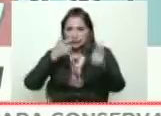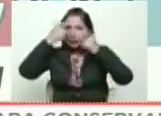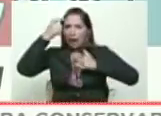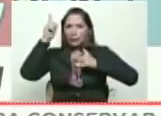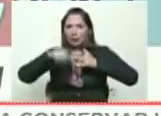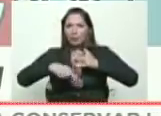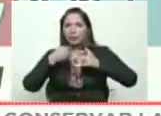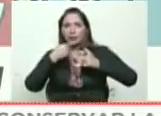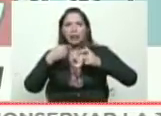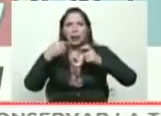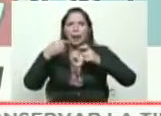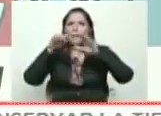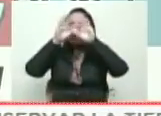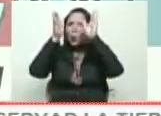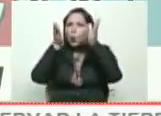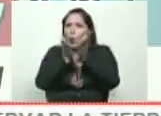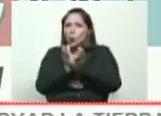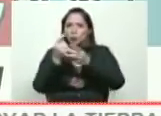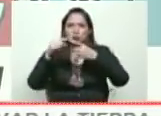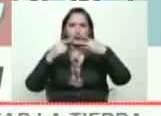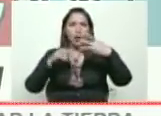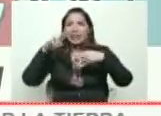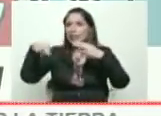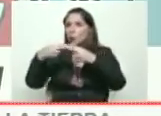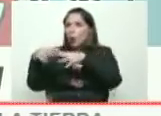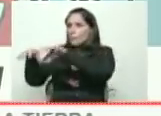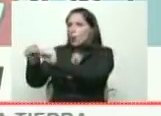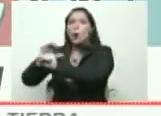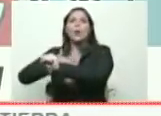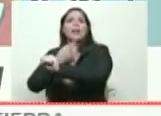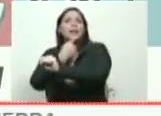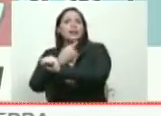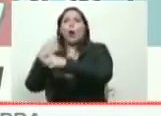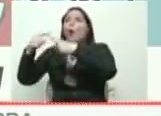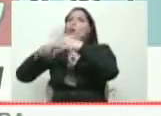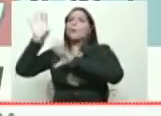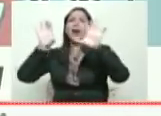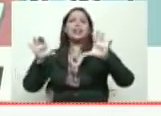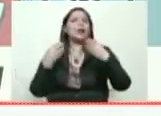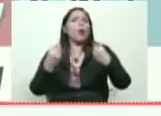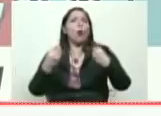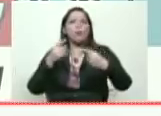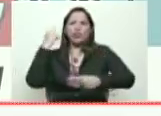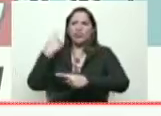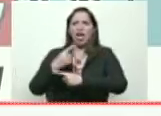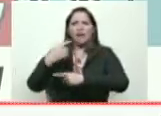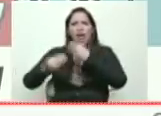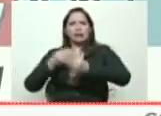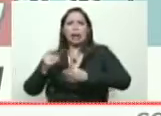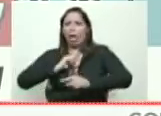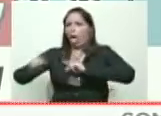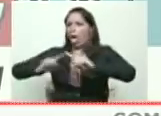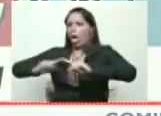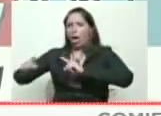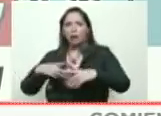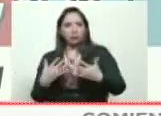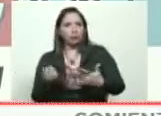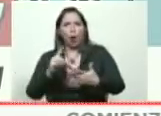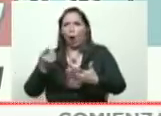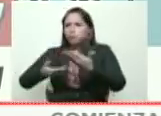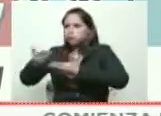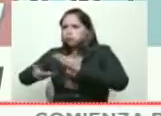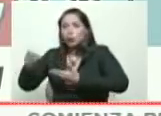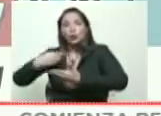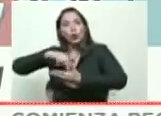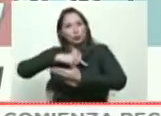mundo multipolar, un mundo donde ningún imperio pueda decirle al resto de los países cómo actuar o cómo relacionarse.